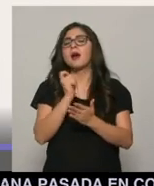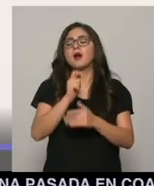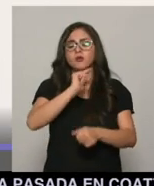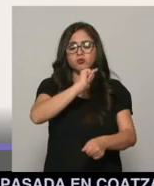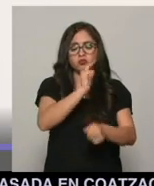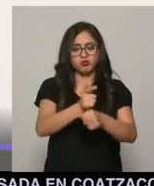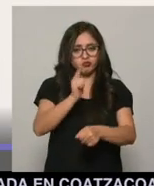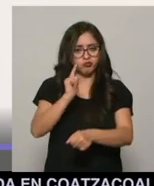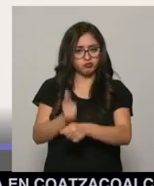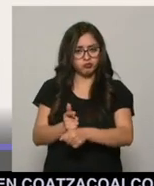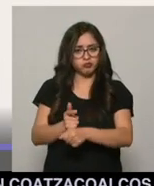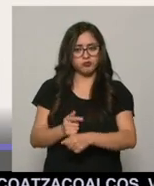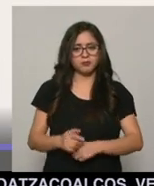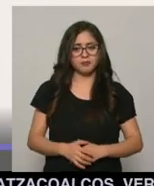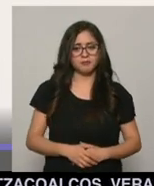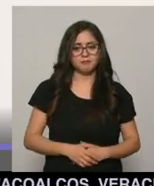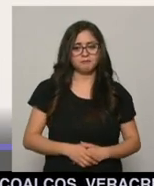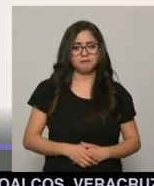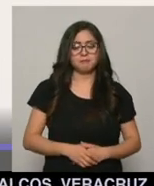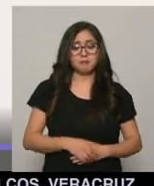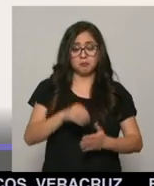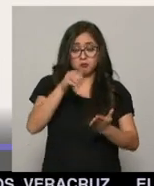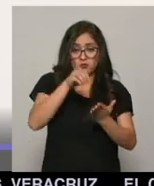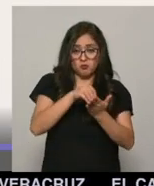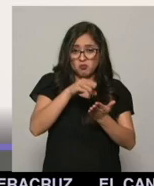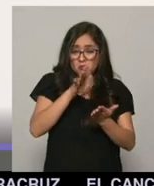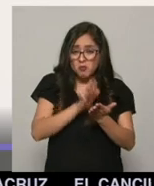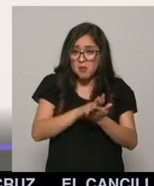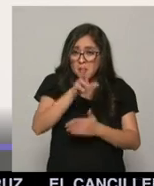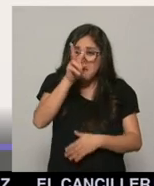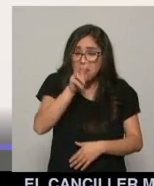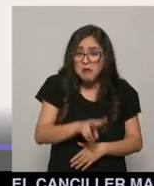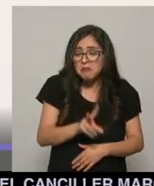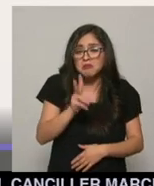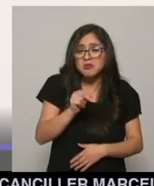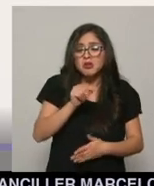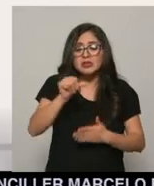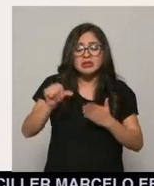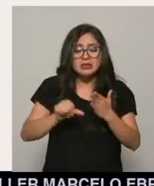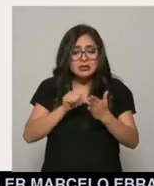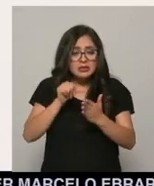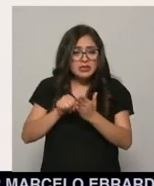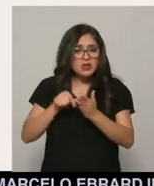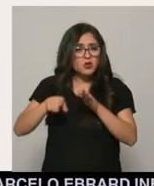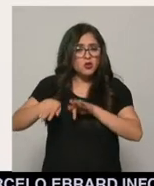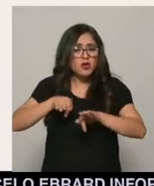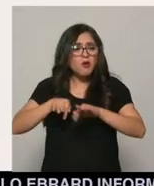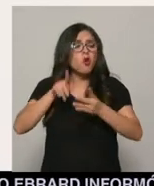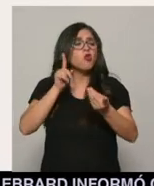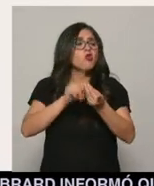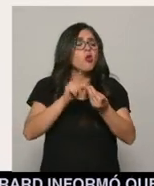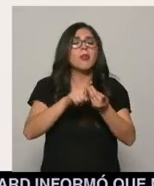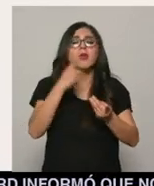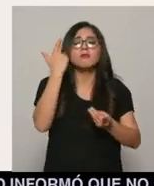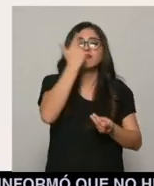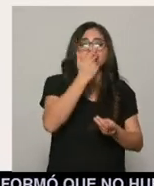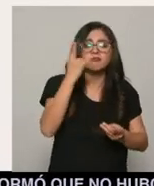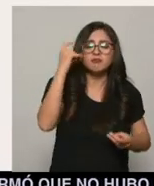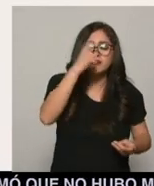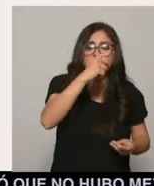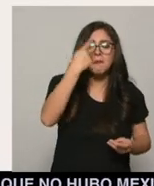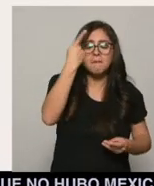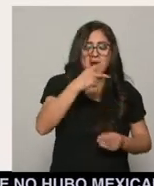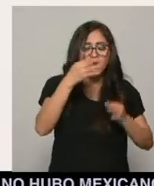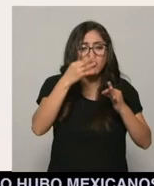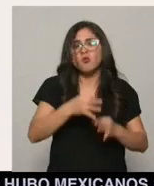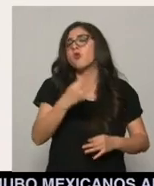que el padrón es inverosímil, los centros de trabajo no son rastreables, la efectividad es de entre 4